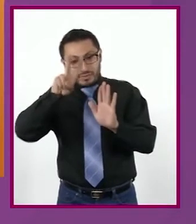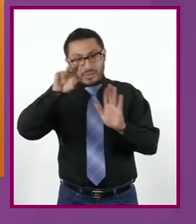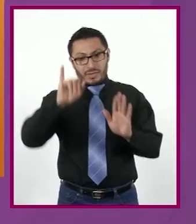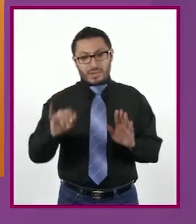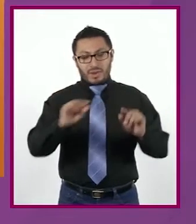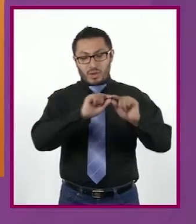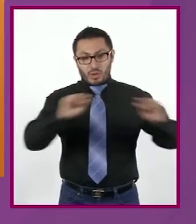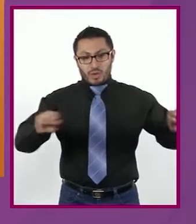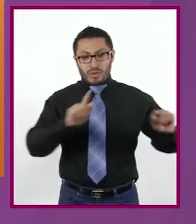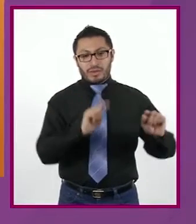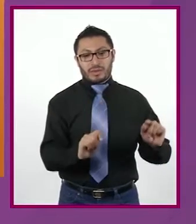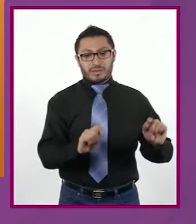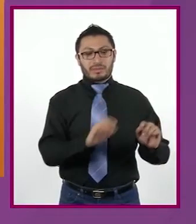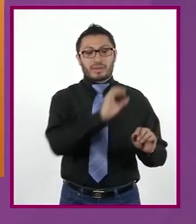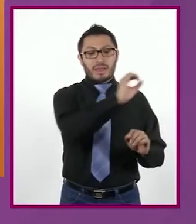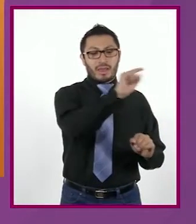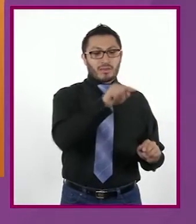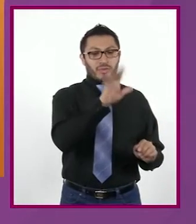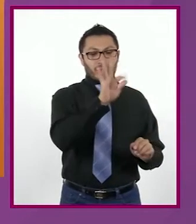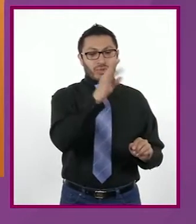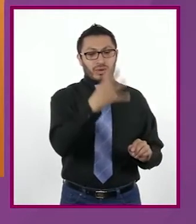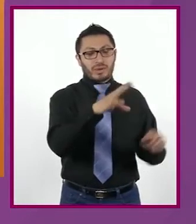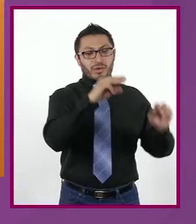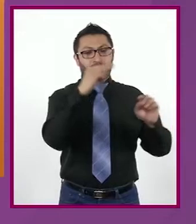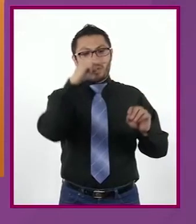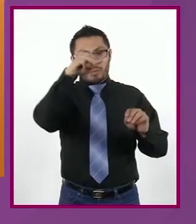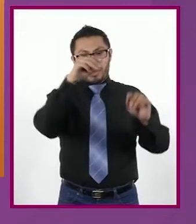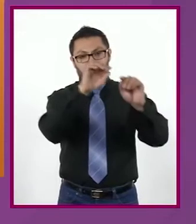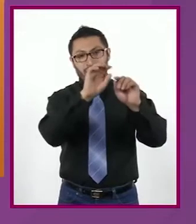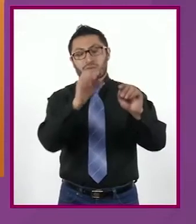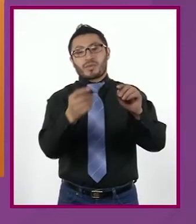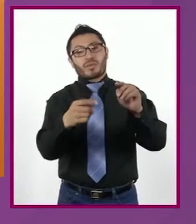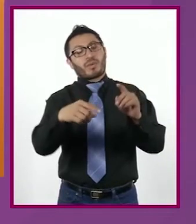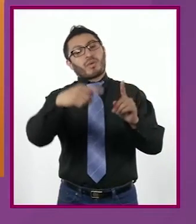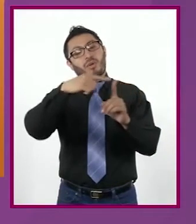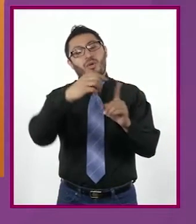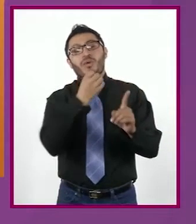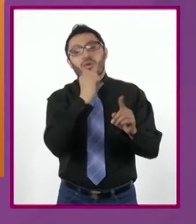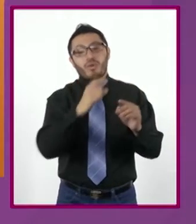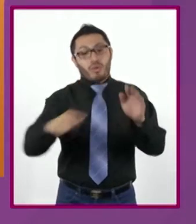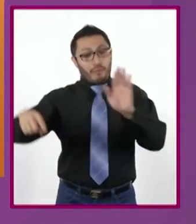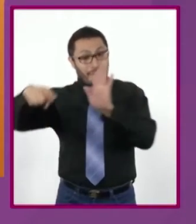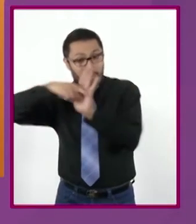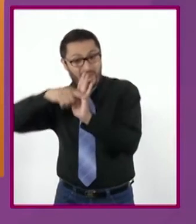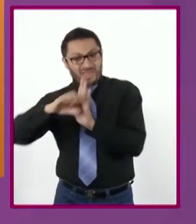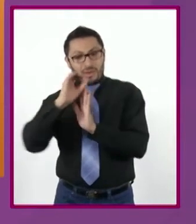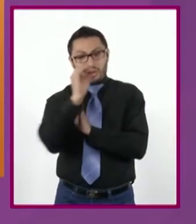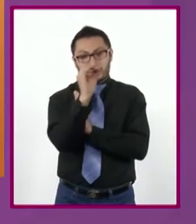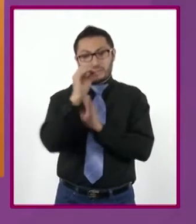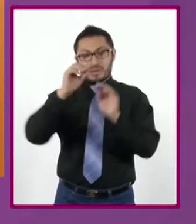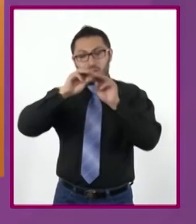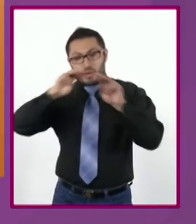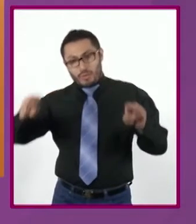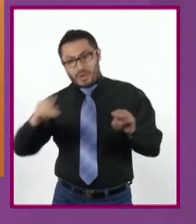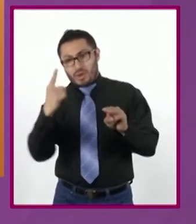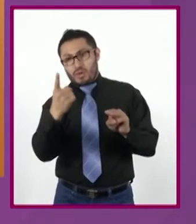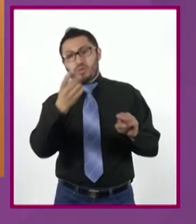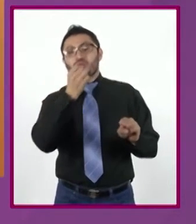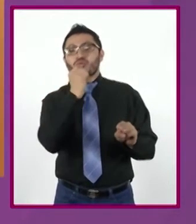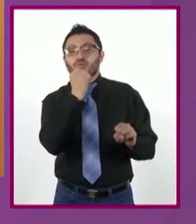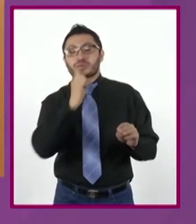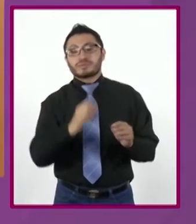que es 0.45 metros por segundo, se resta a la velocidad inicial, que es 0 metros por segundo.